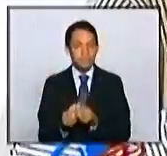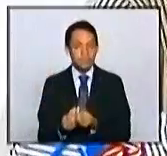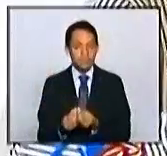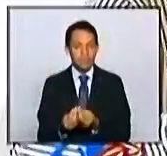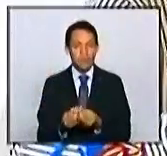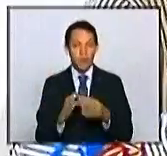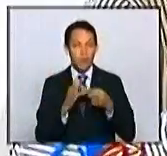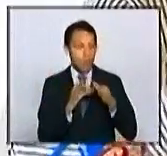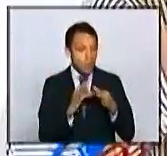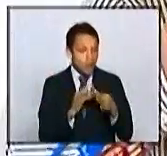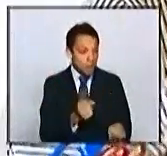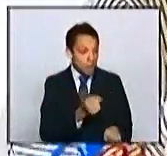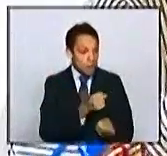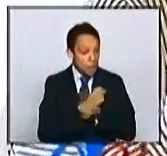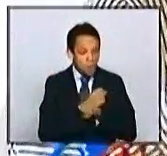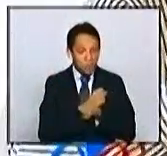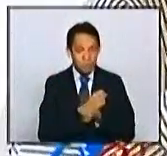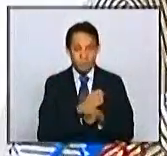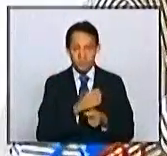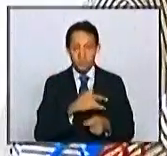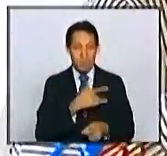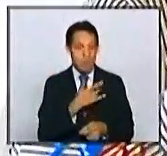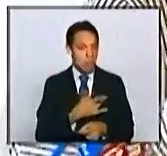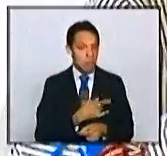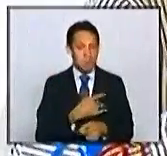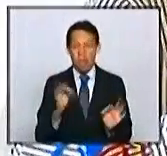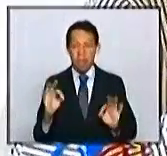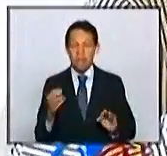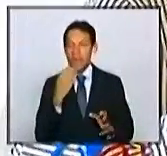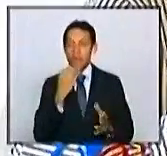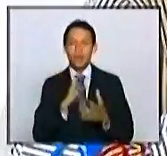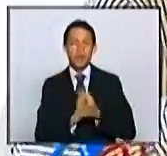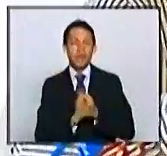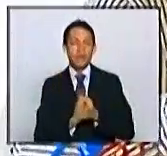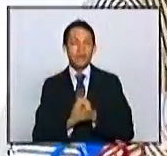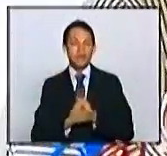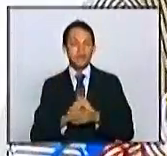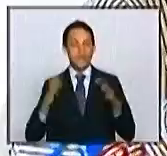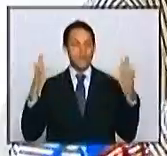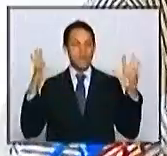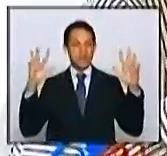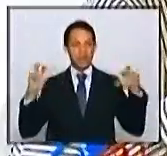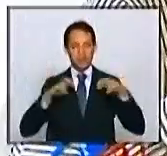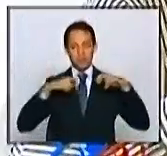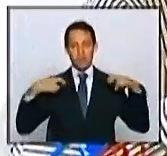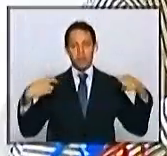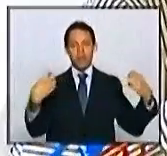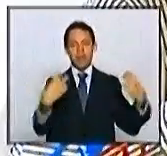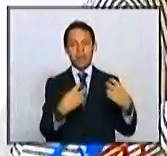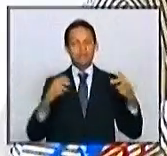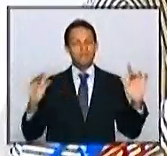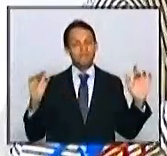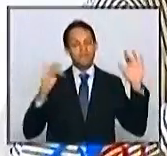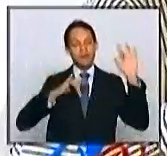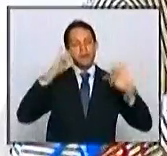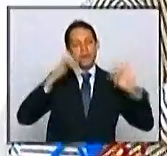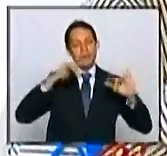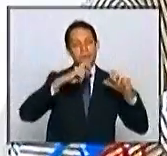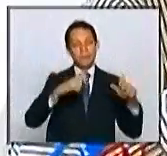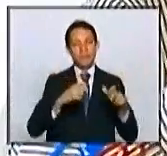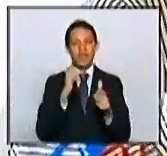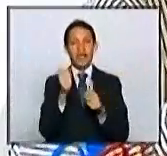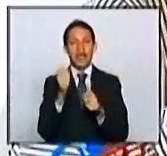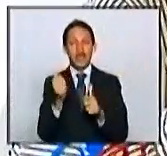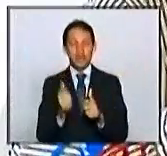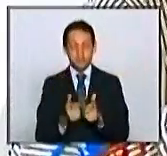y emocional. Usted va a un encuentro de amigos donde están sentados en la misma mesa y cada uno con